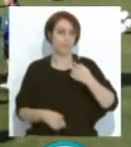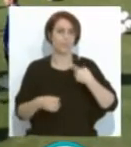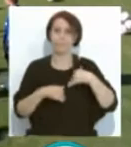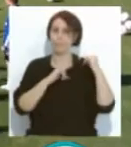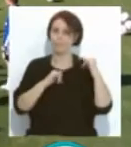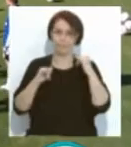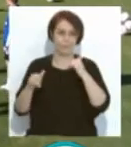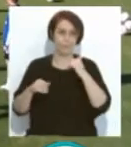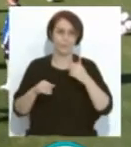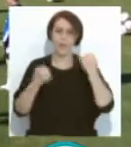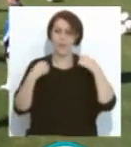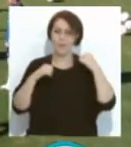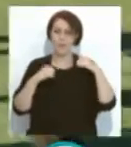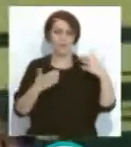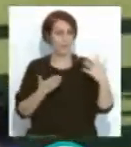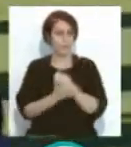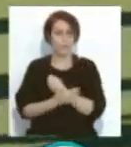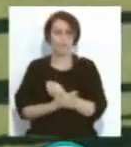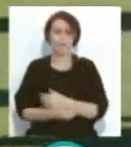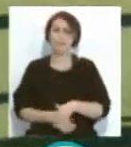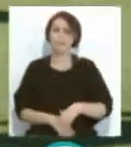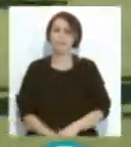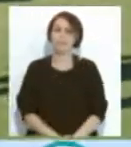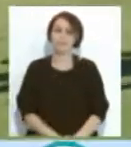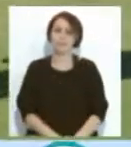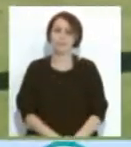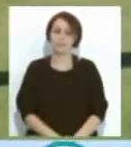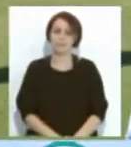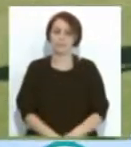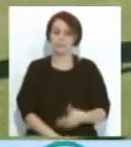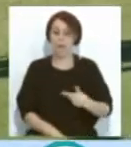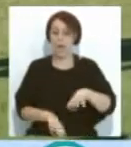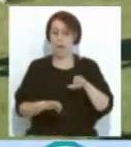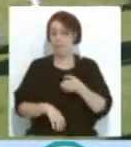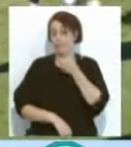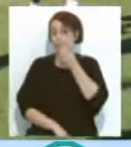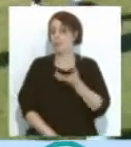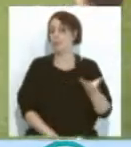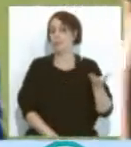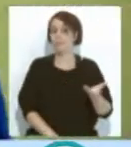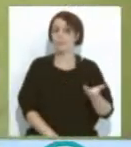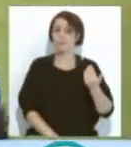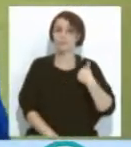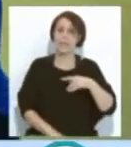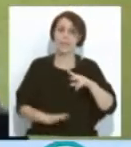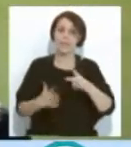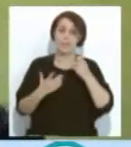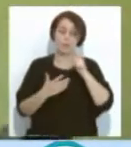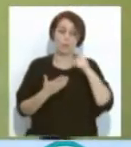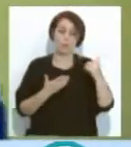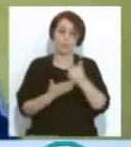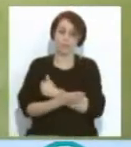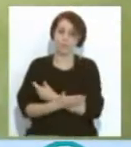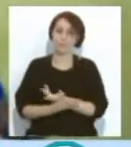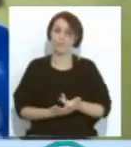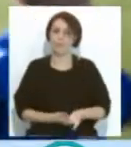en cada uno de los entrenamientos, a De Canje. Y el Cádiz, que bueno, al tener ya esos 7 puntos conseguidos